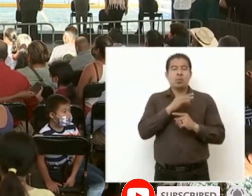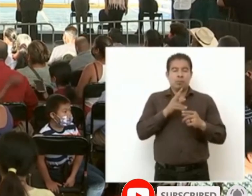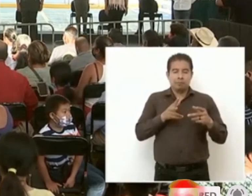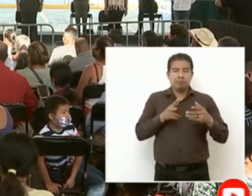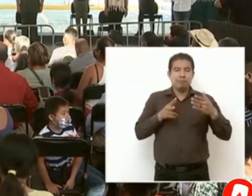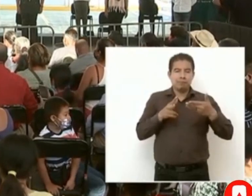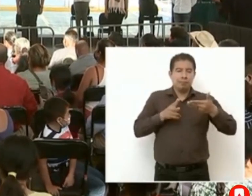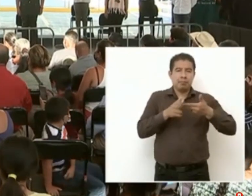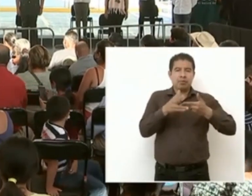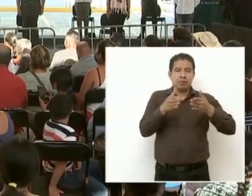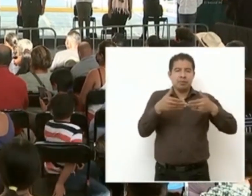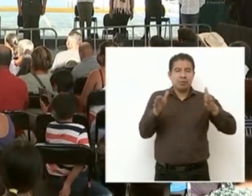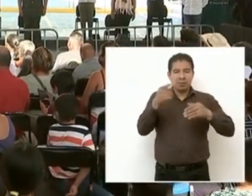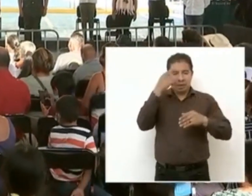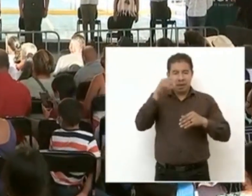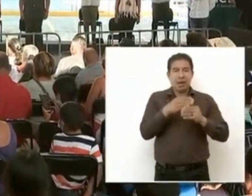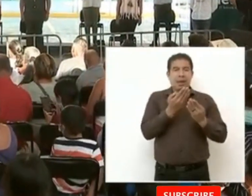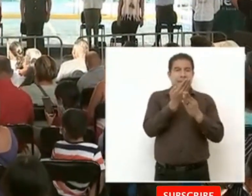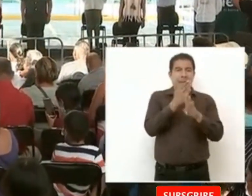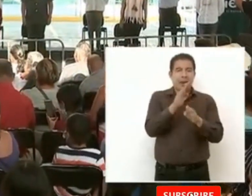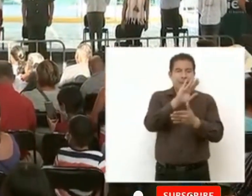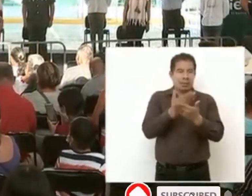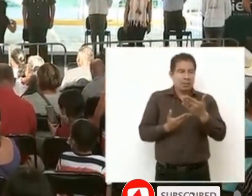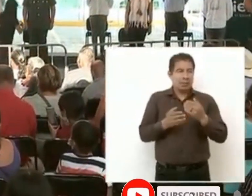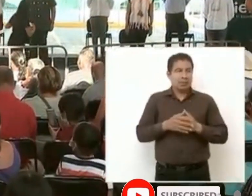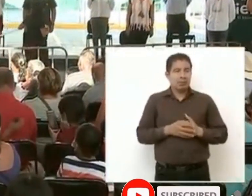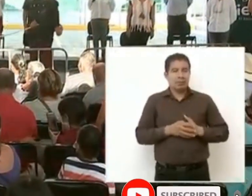corte del listón inaugural del Banco del Bienestar.